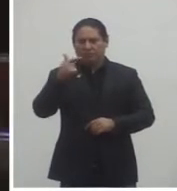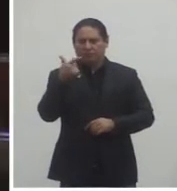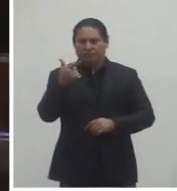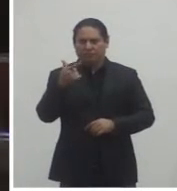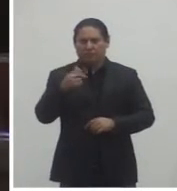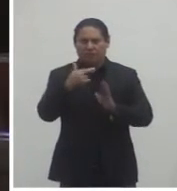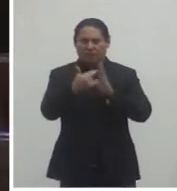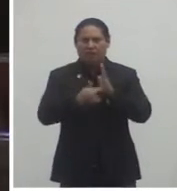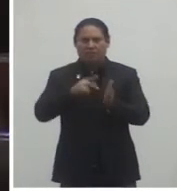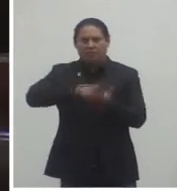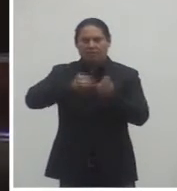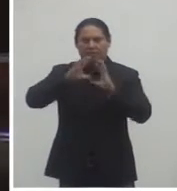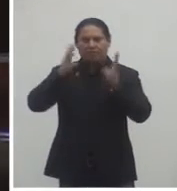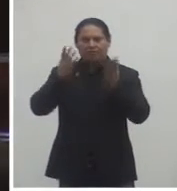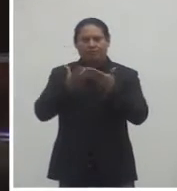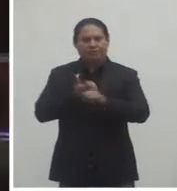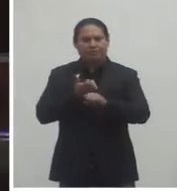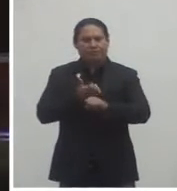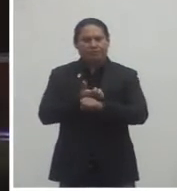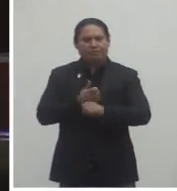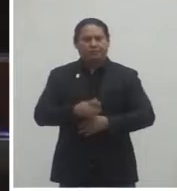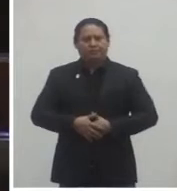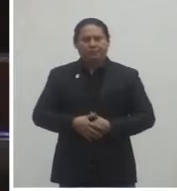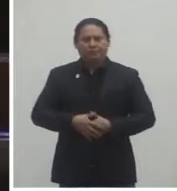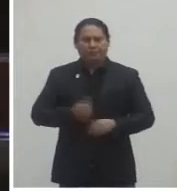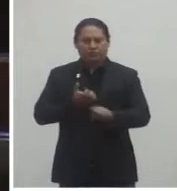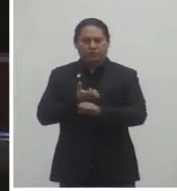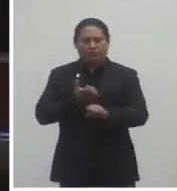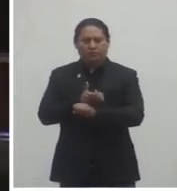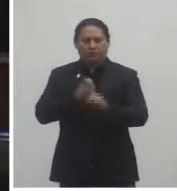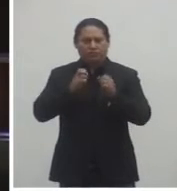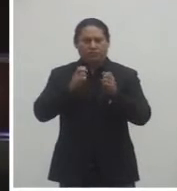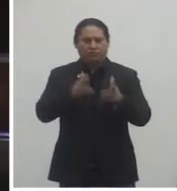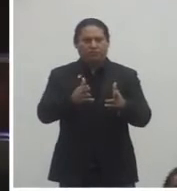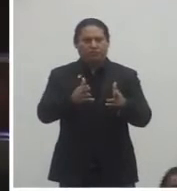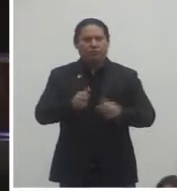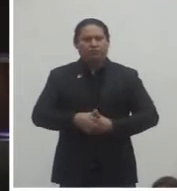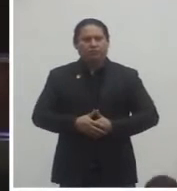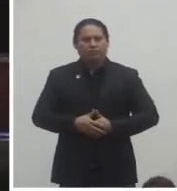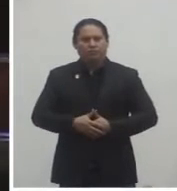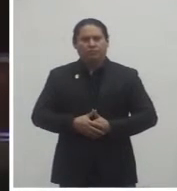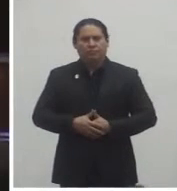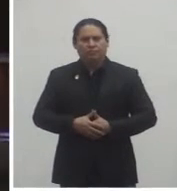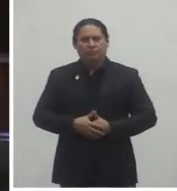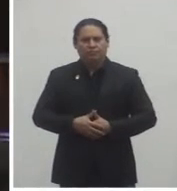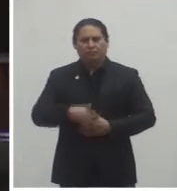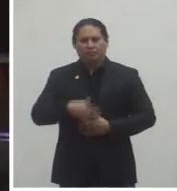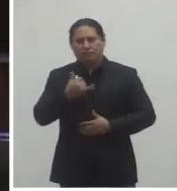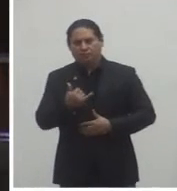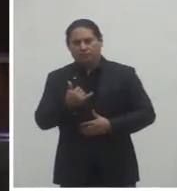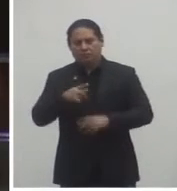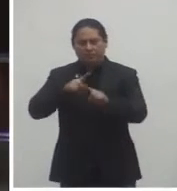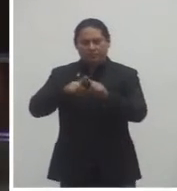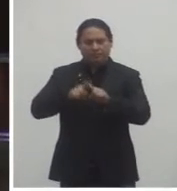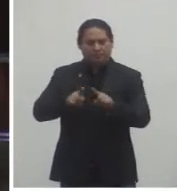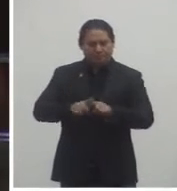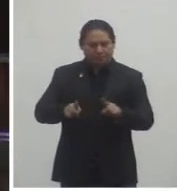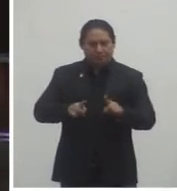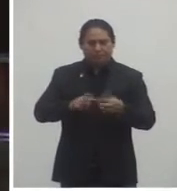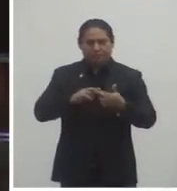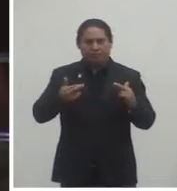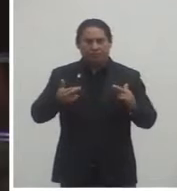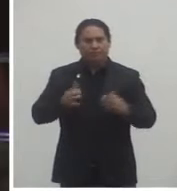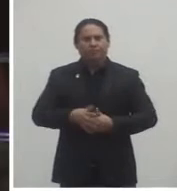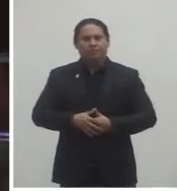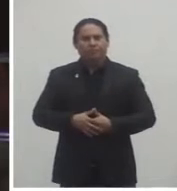del Reglamento Interior del Poder Legislativo del Estado Libre y Soberano de Chiapas y demás relativos